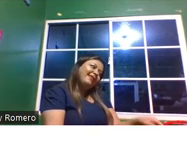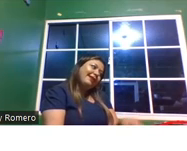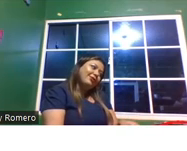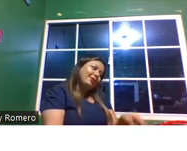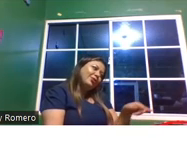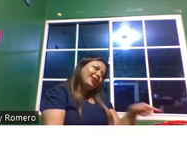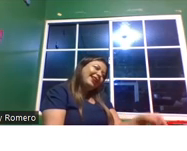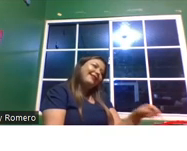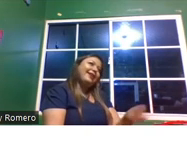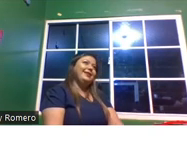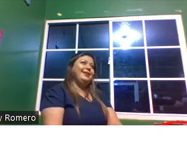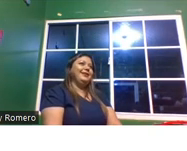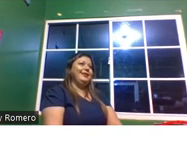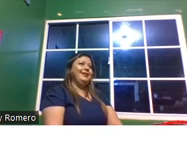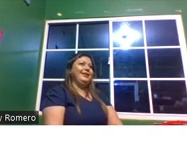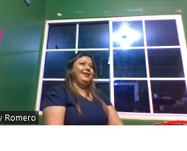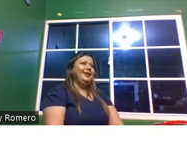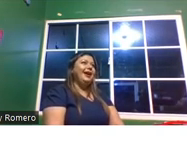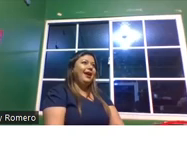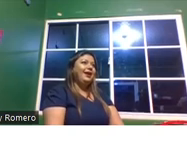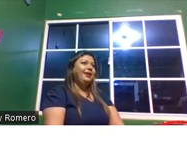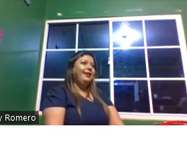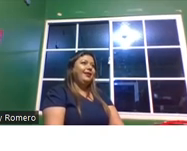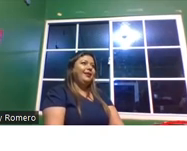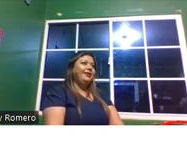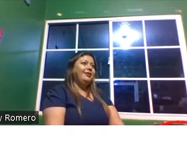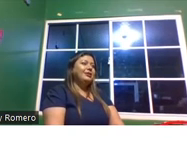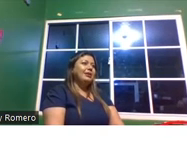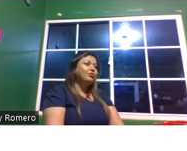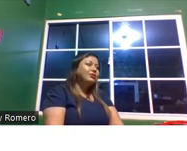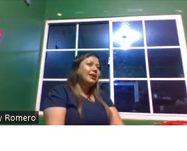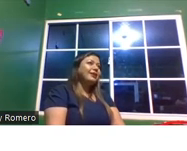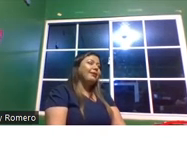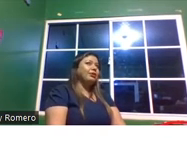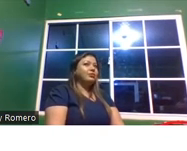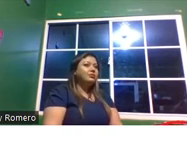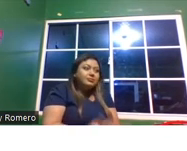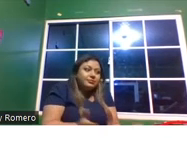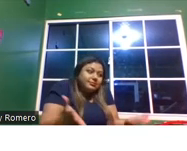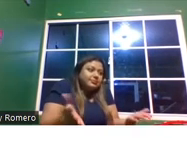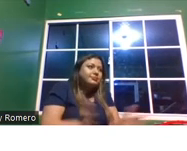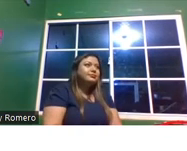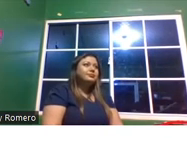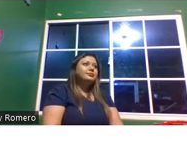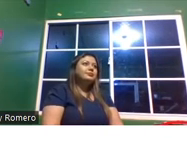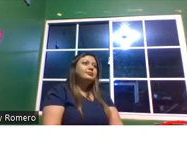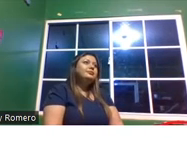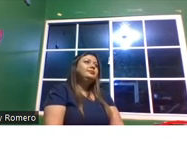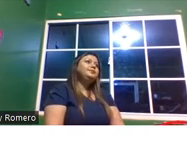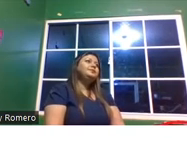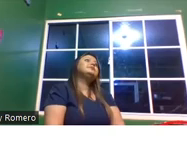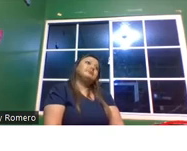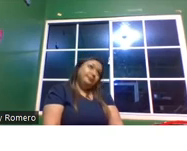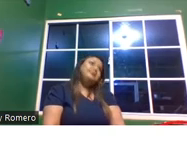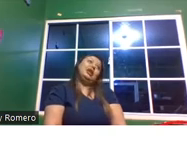tanto el rendimiento financiero, porque digamos, el dueño de la empresa dice, mira, aquí están $1,000,